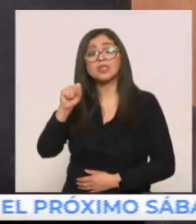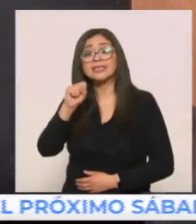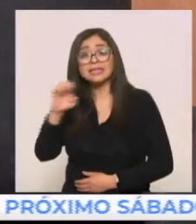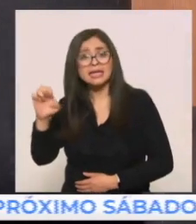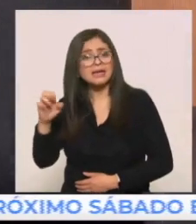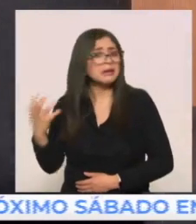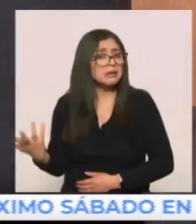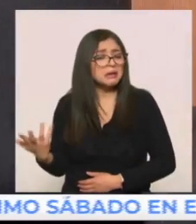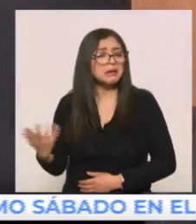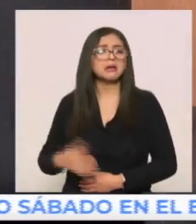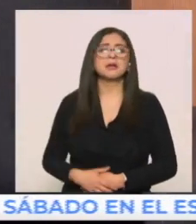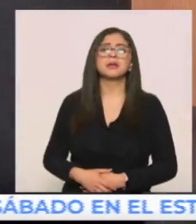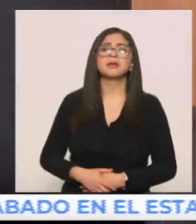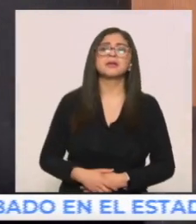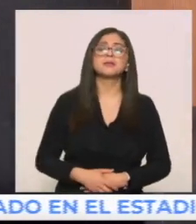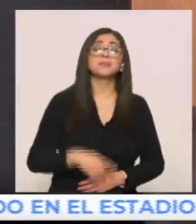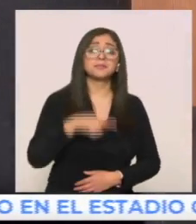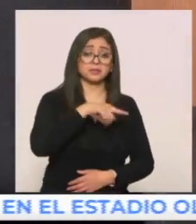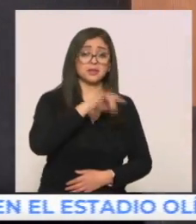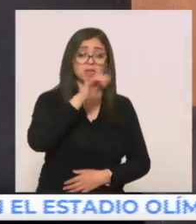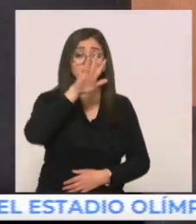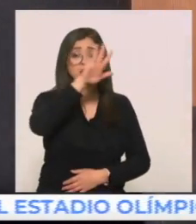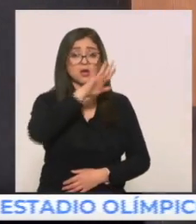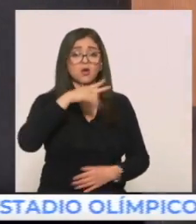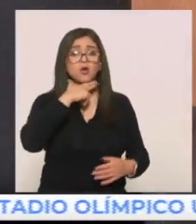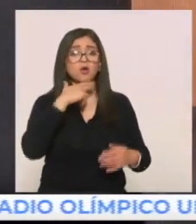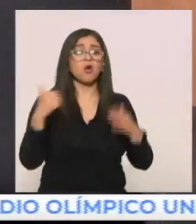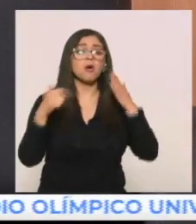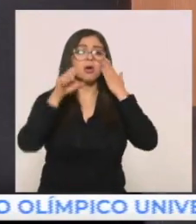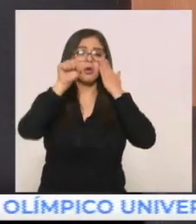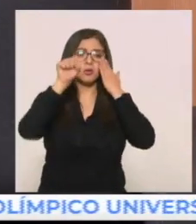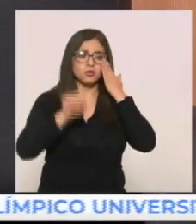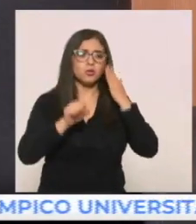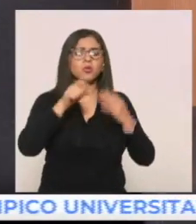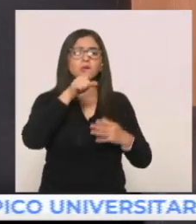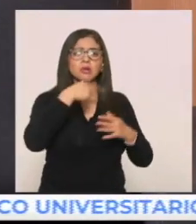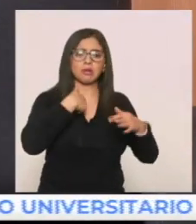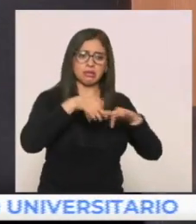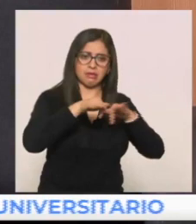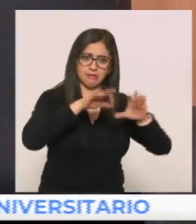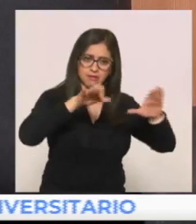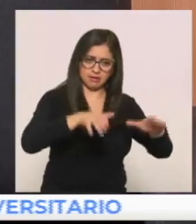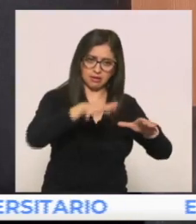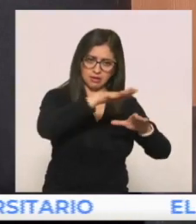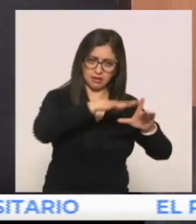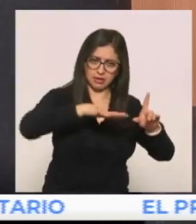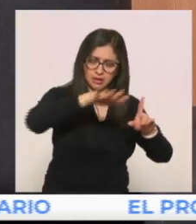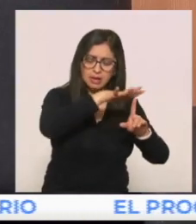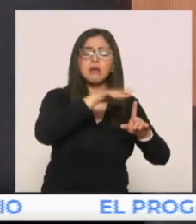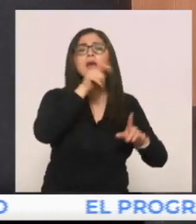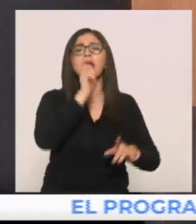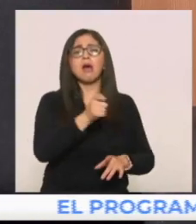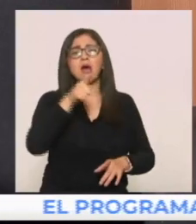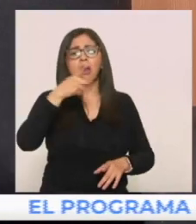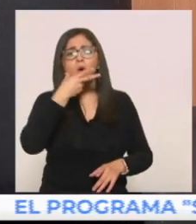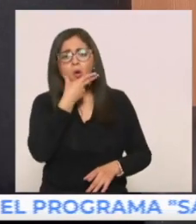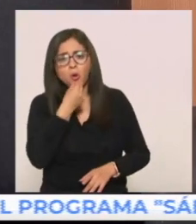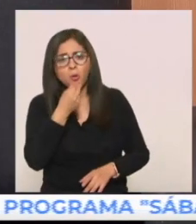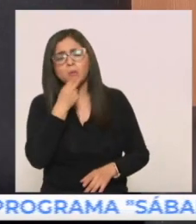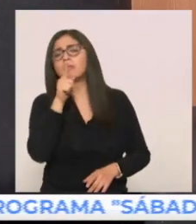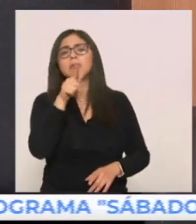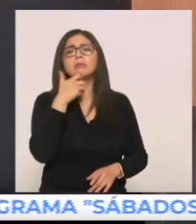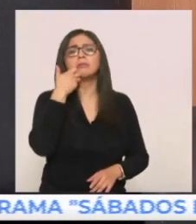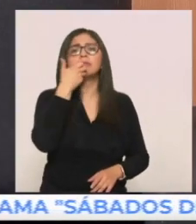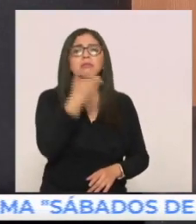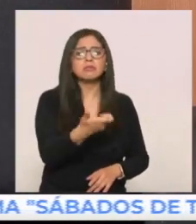aunque lo hemos diseminado por toda la República y en otros países de Latinoamérica, para trabajar con hombres que tienen la disposición para